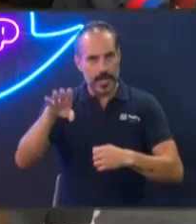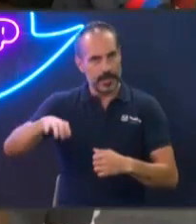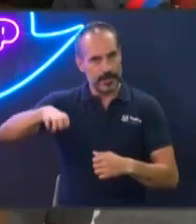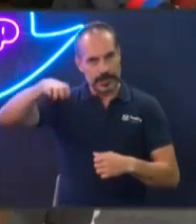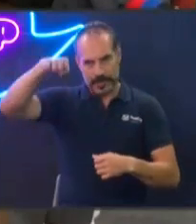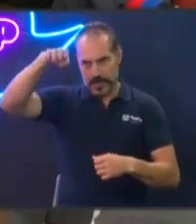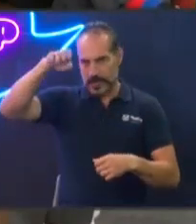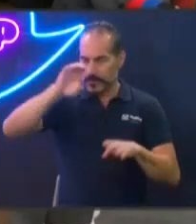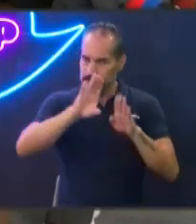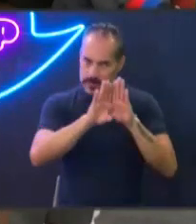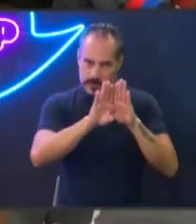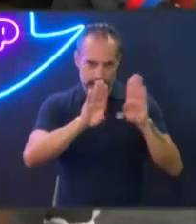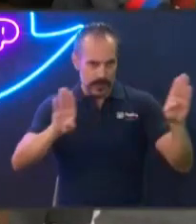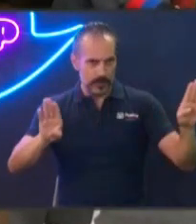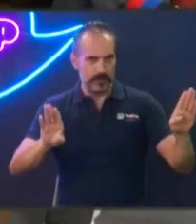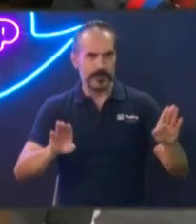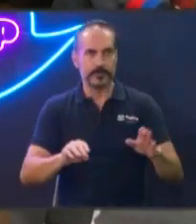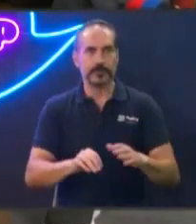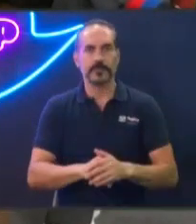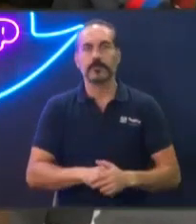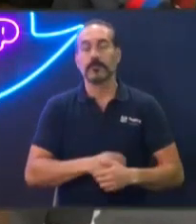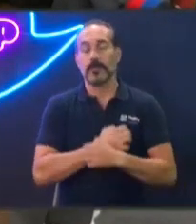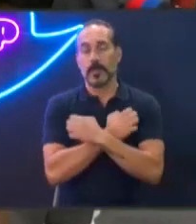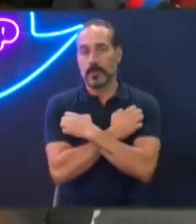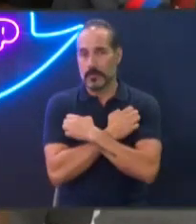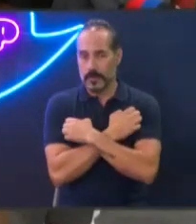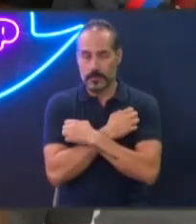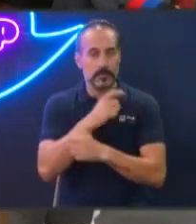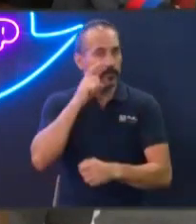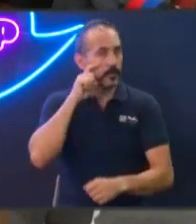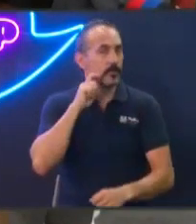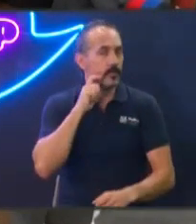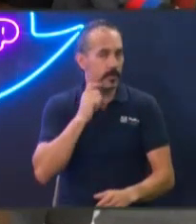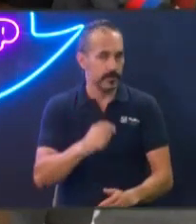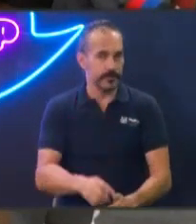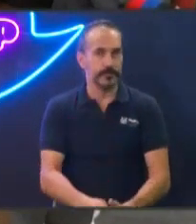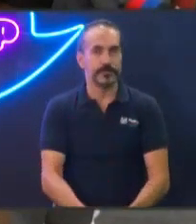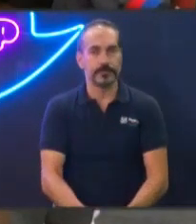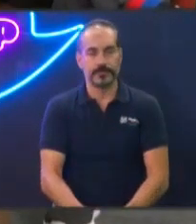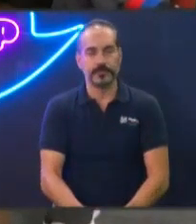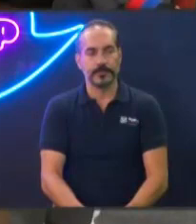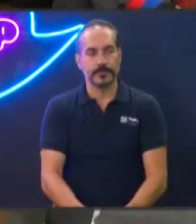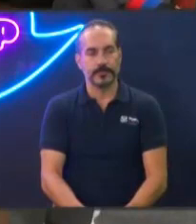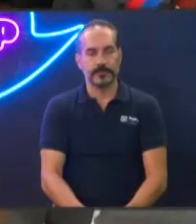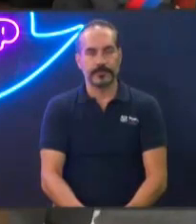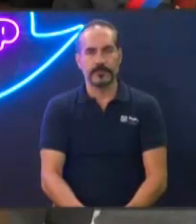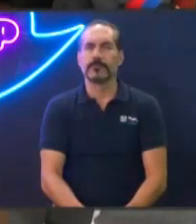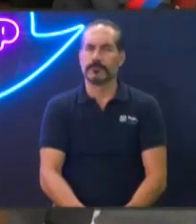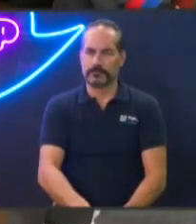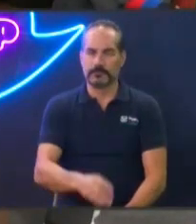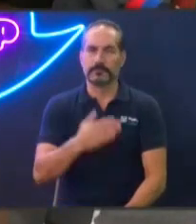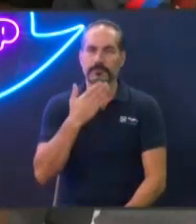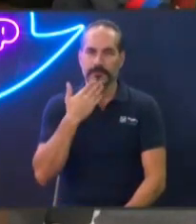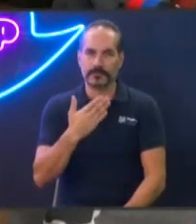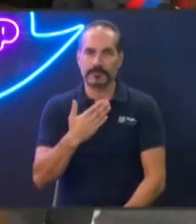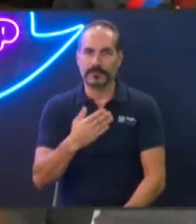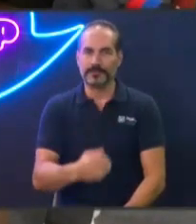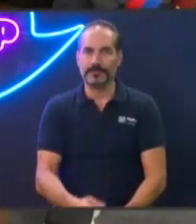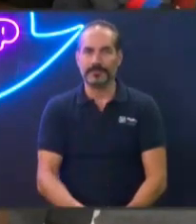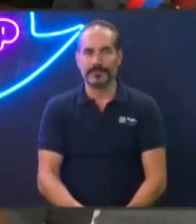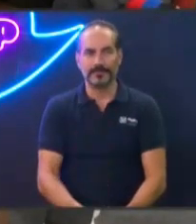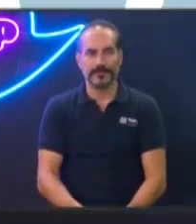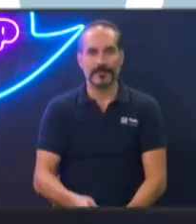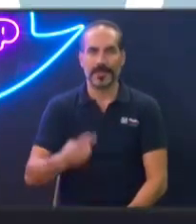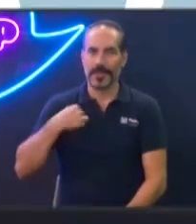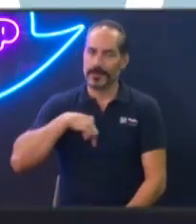problema El caso es que tengamos esta apertura para educación en la sexualidad pero efecto Me parece muy bien Y pues ya también iremos